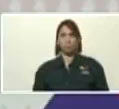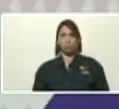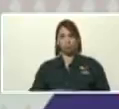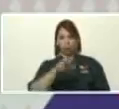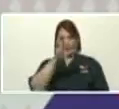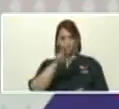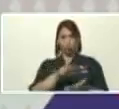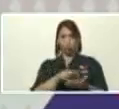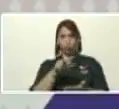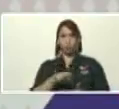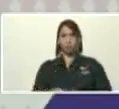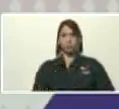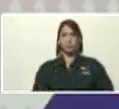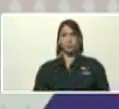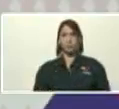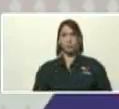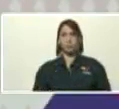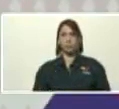Aprobado.